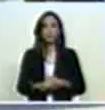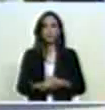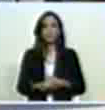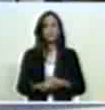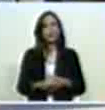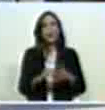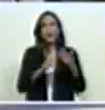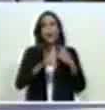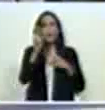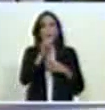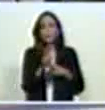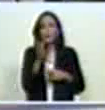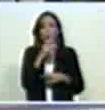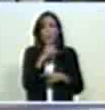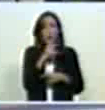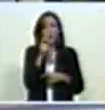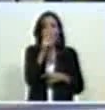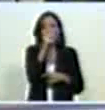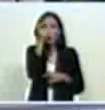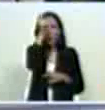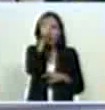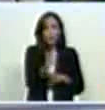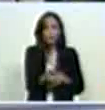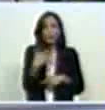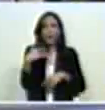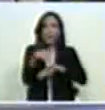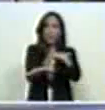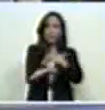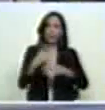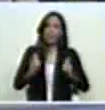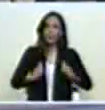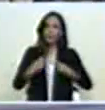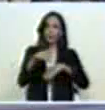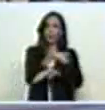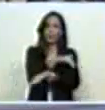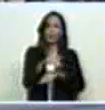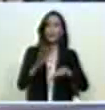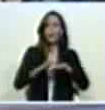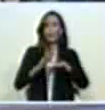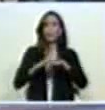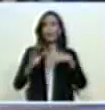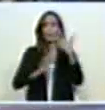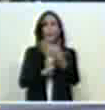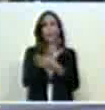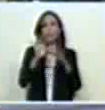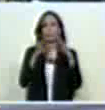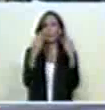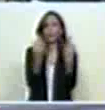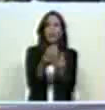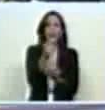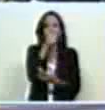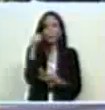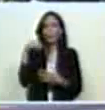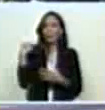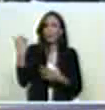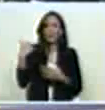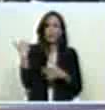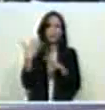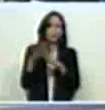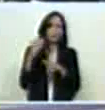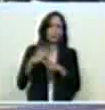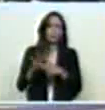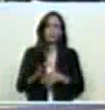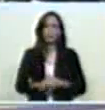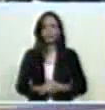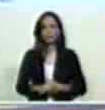no haya ni una sola persona en situación de calle por razones familiares de droga o de lo que sea